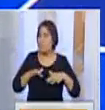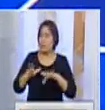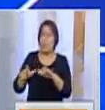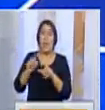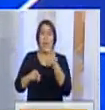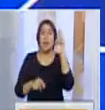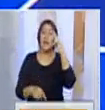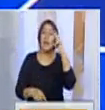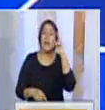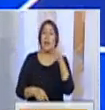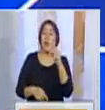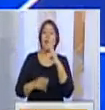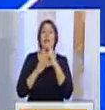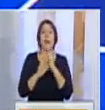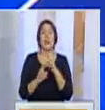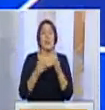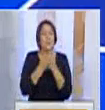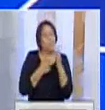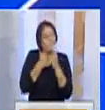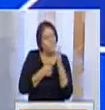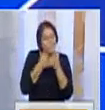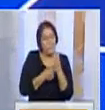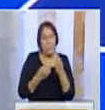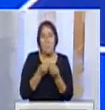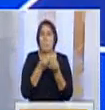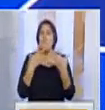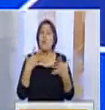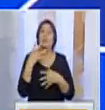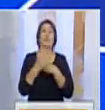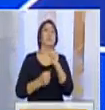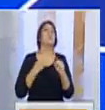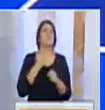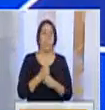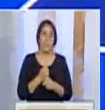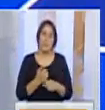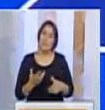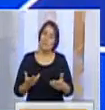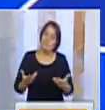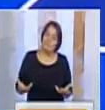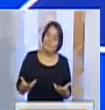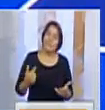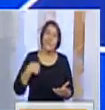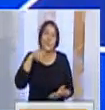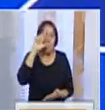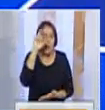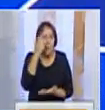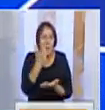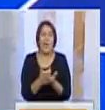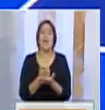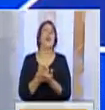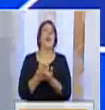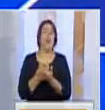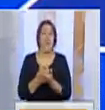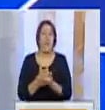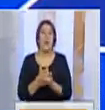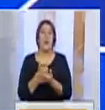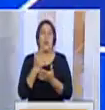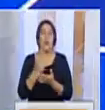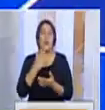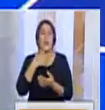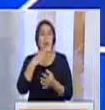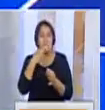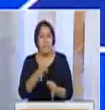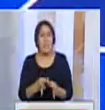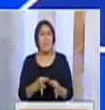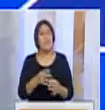fue el resultado de una lucha de varios años, y que pues creo que darle honor a esa lucha es ir a